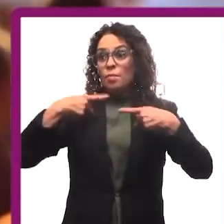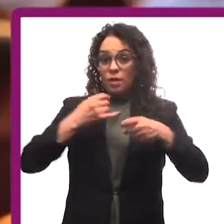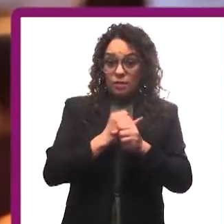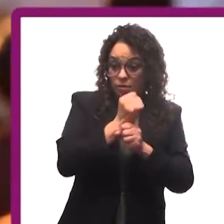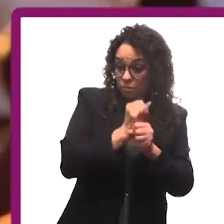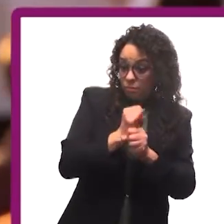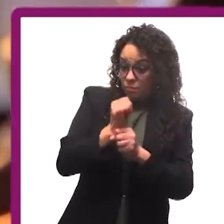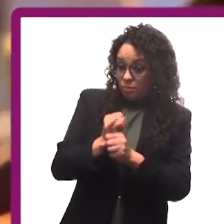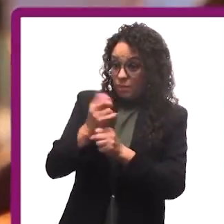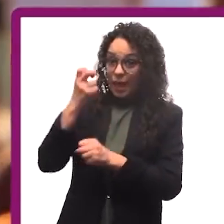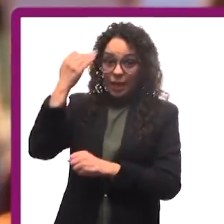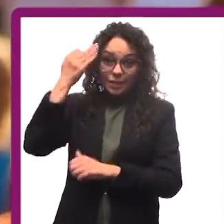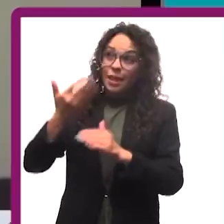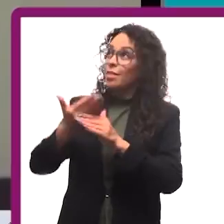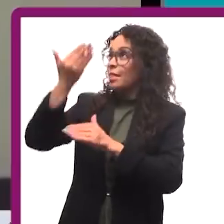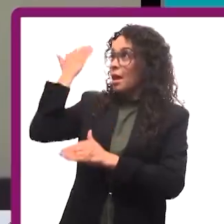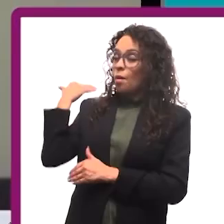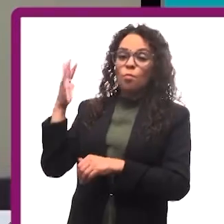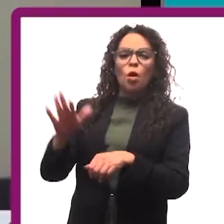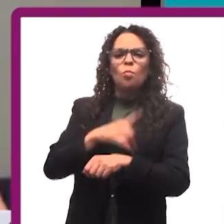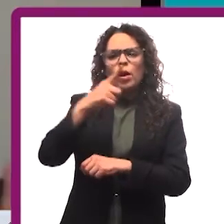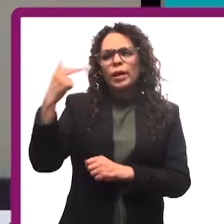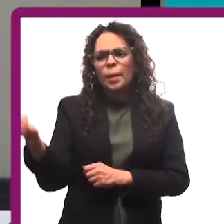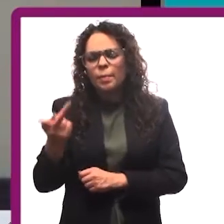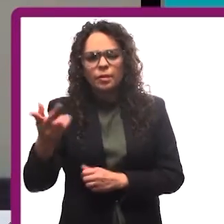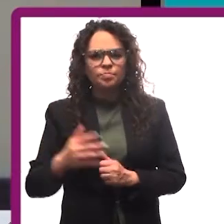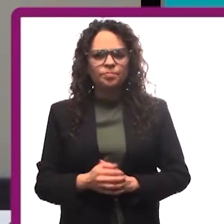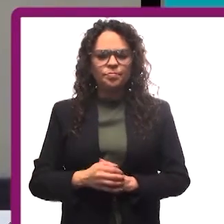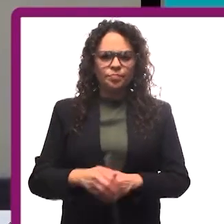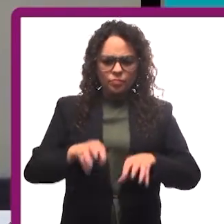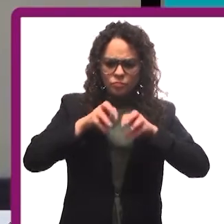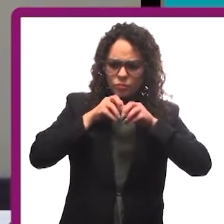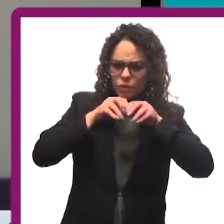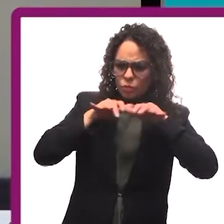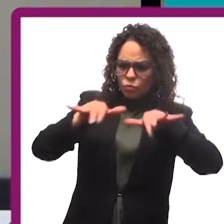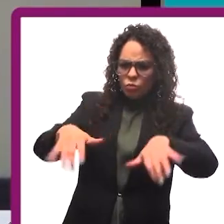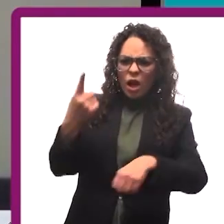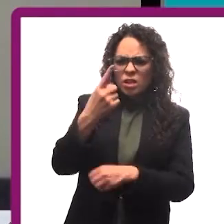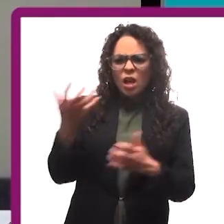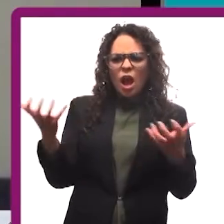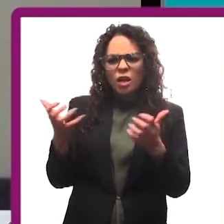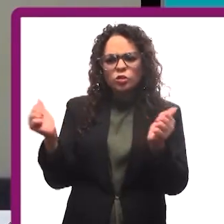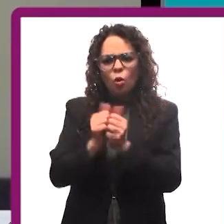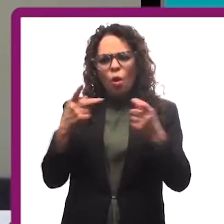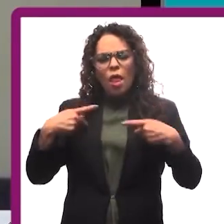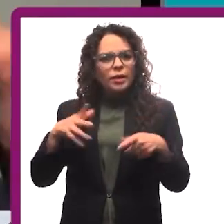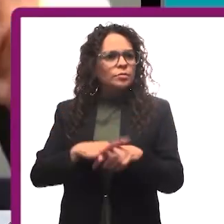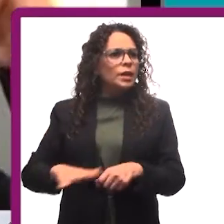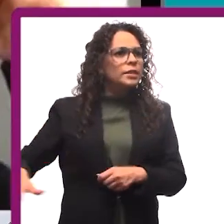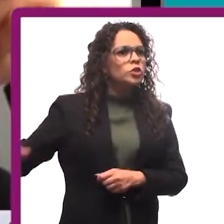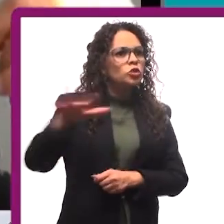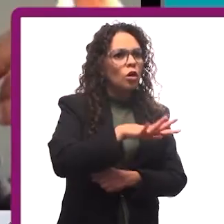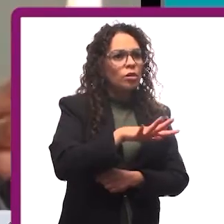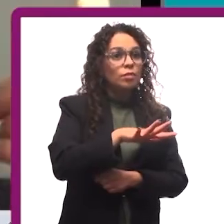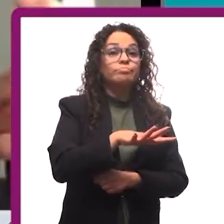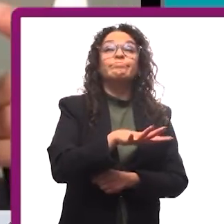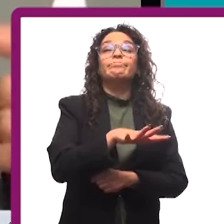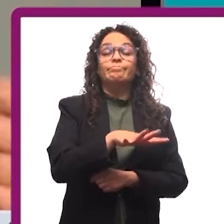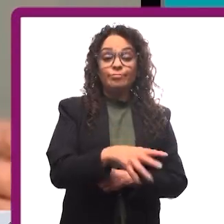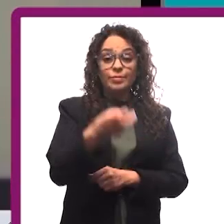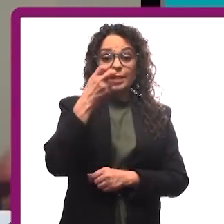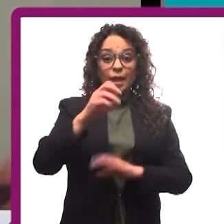tiempo, porque vean, la pregunta es, ¿qué hacen los medios con la gente? Los medios podían, de acuerdo con esa manera